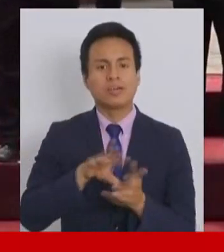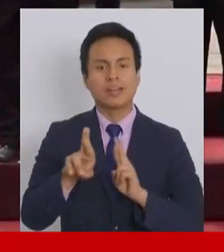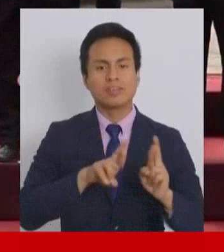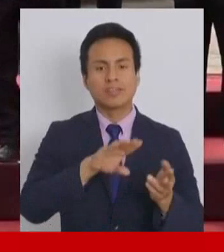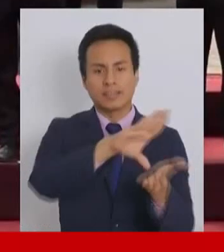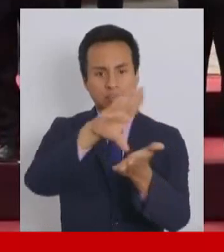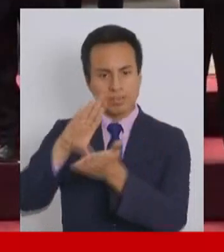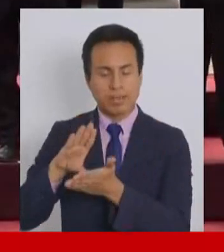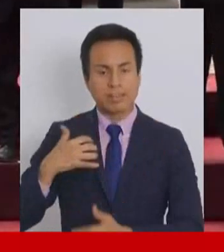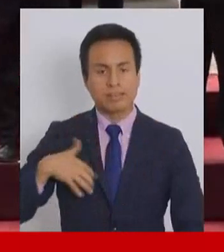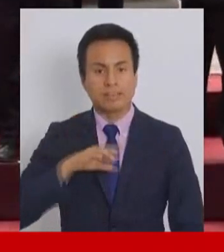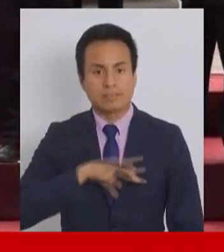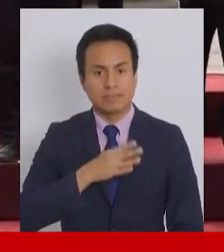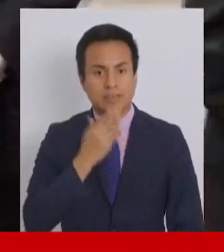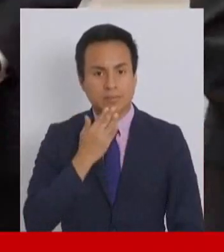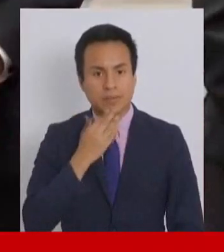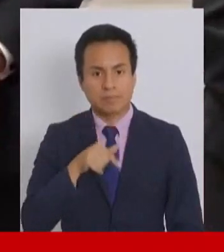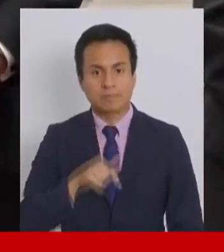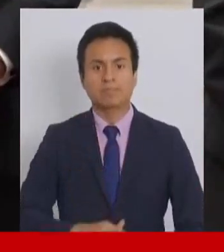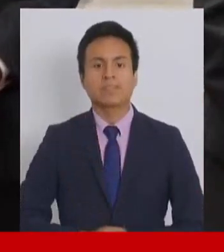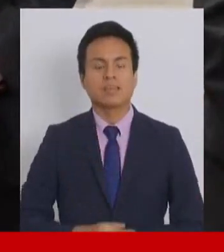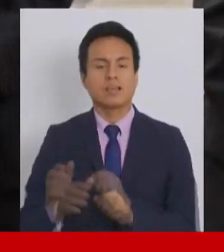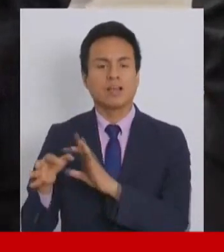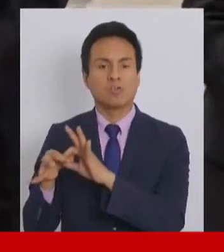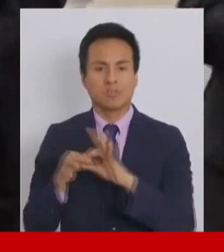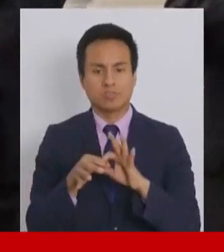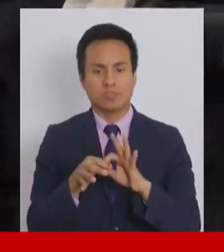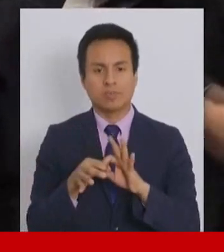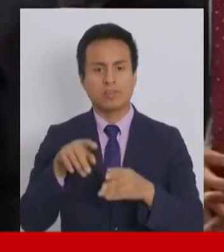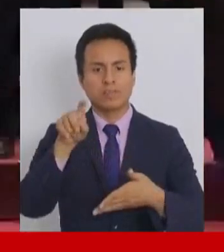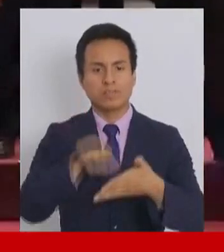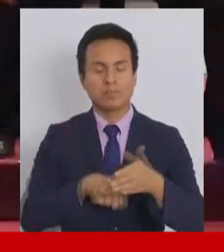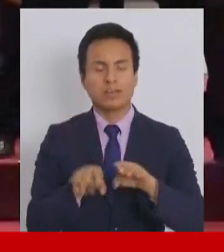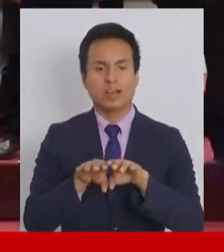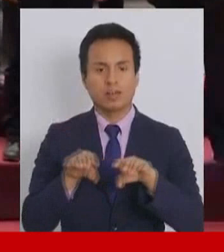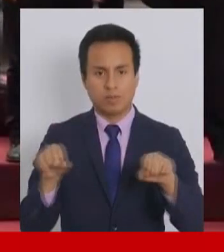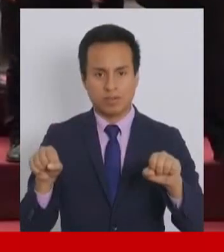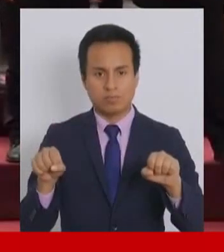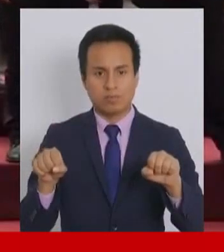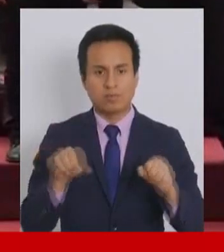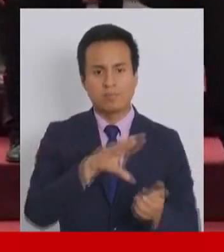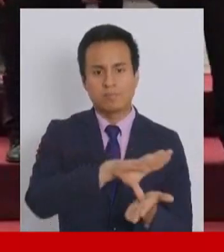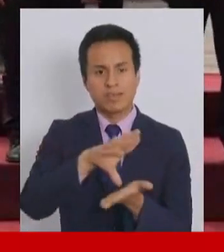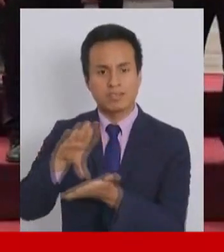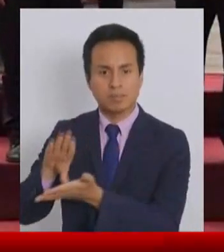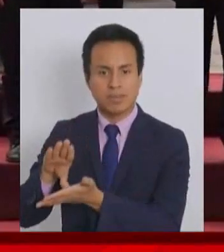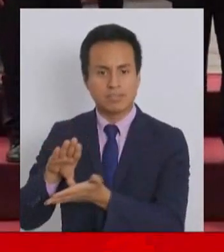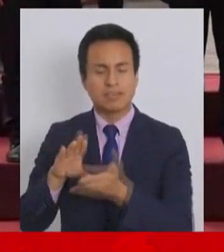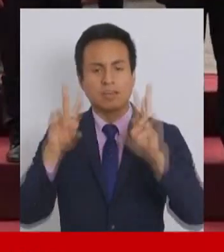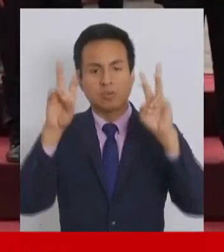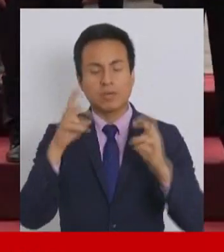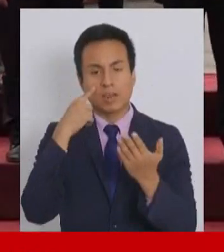que acompaña de al presidente. Y Chile. También lo vemos así al jefe de gabinete, Santiago Cafiero, entre otros de los ministros